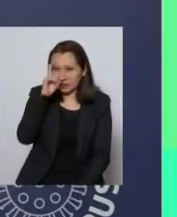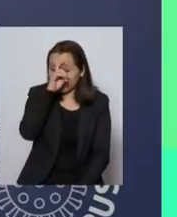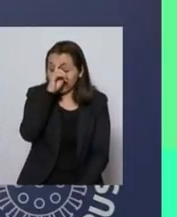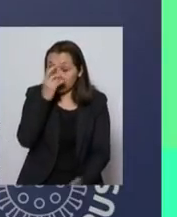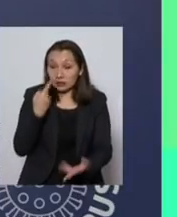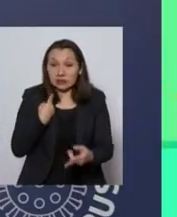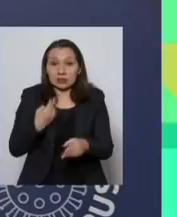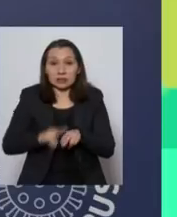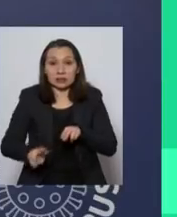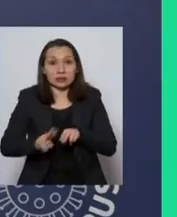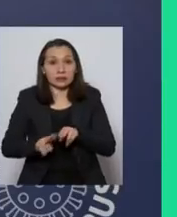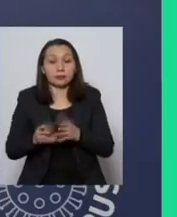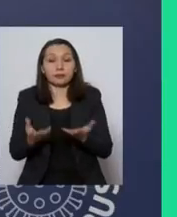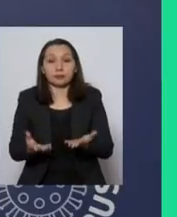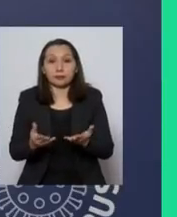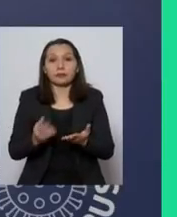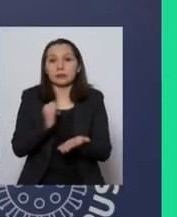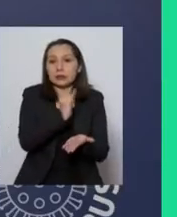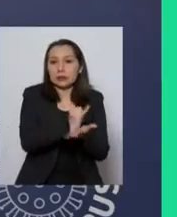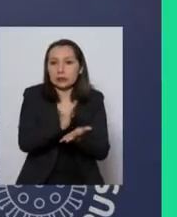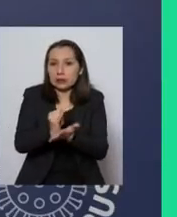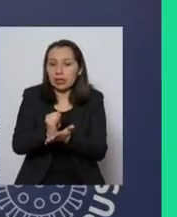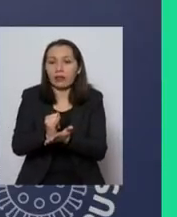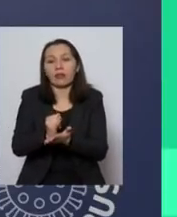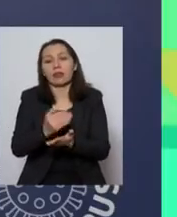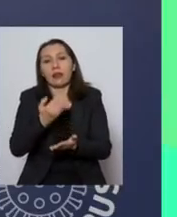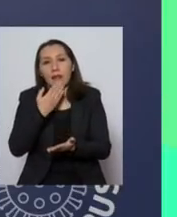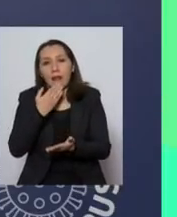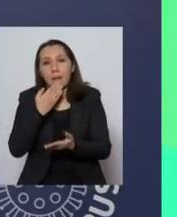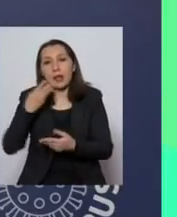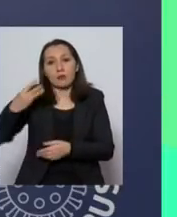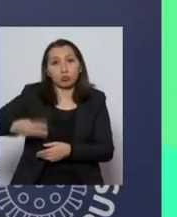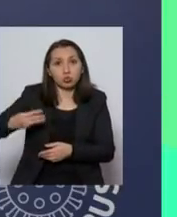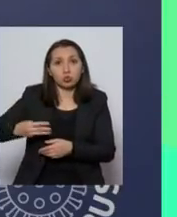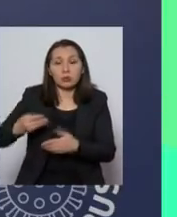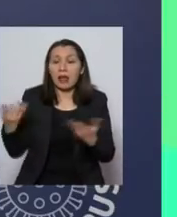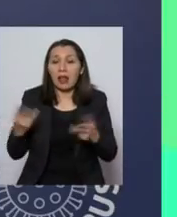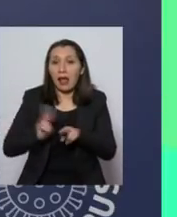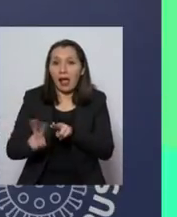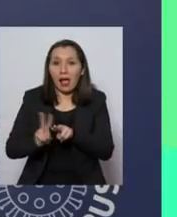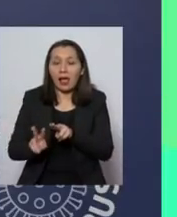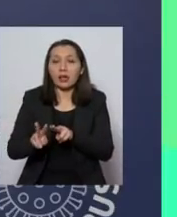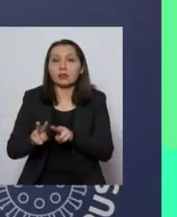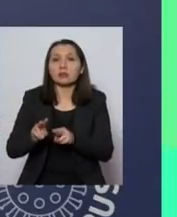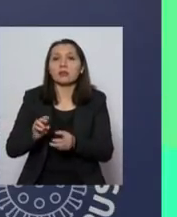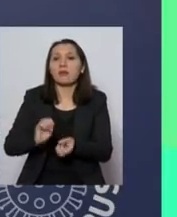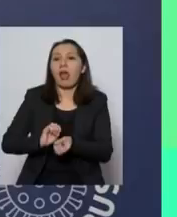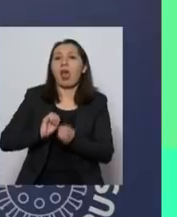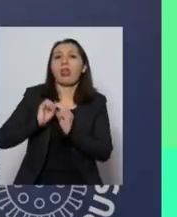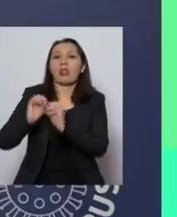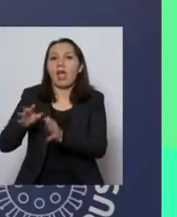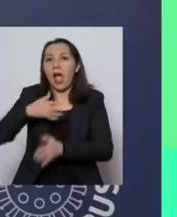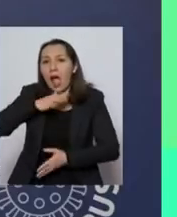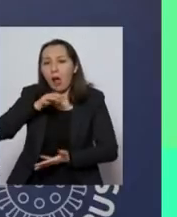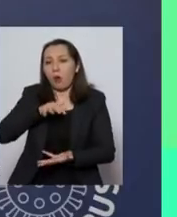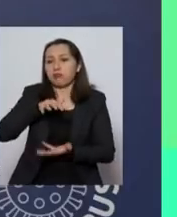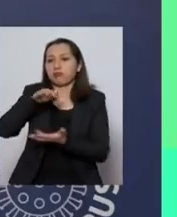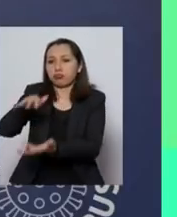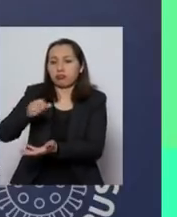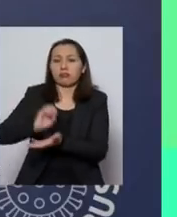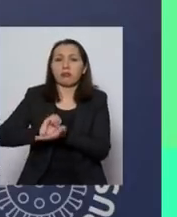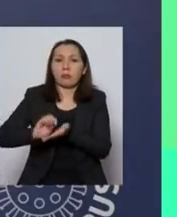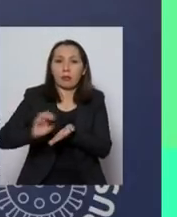hecho a través de los intendentes y de los municipios es llevar aguas donde...